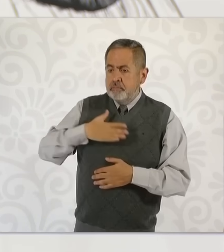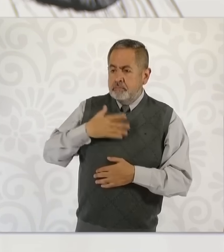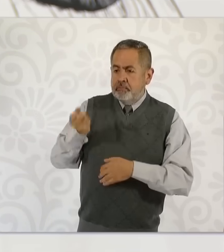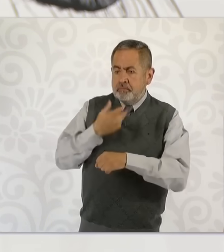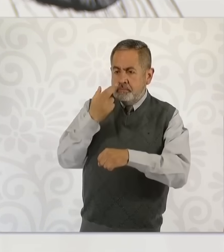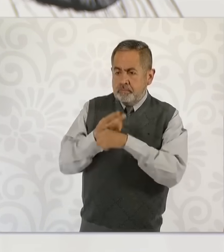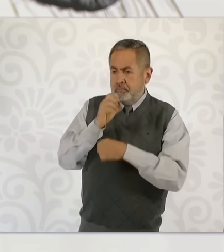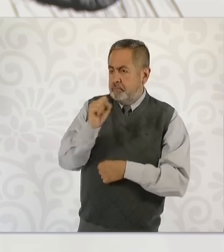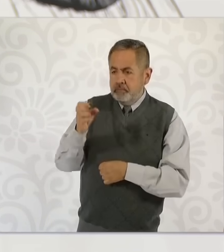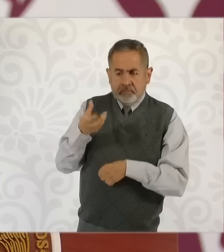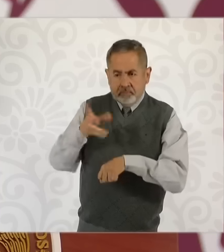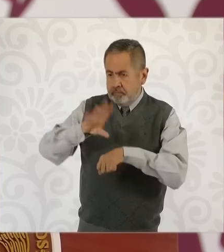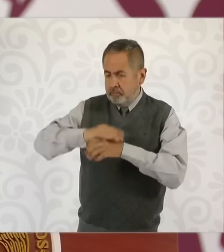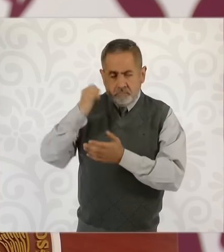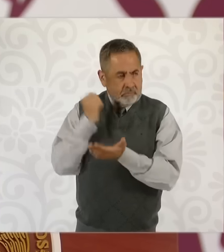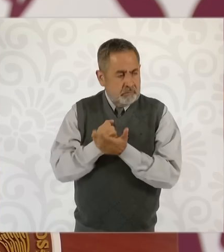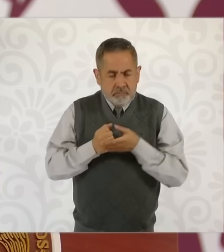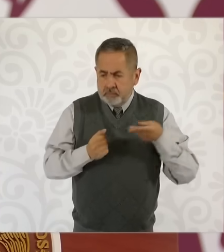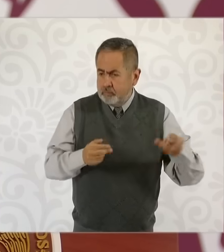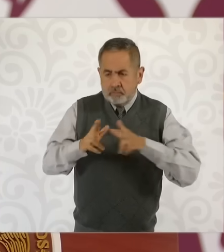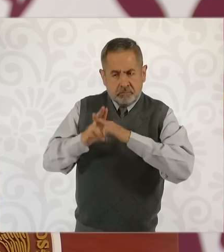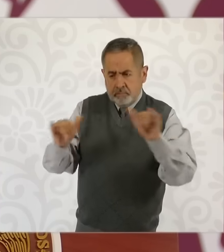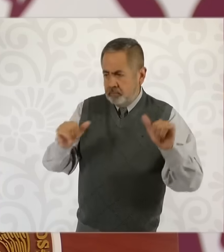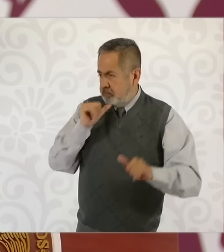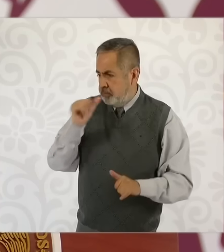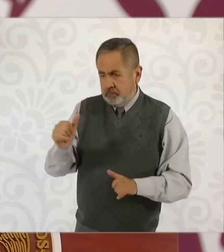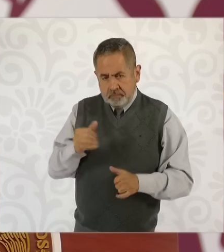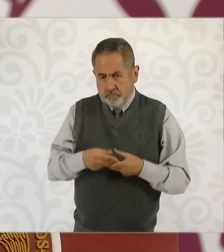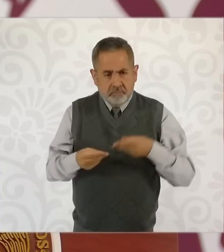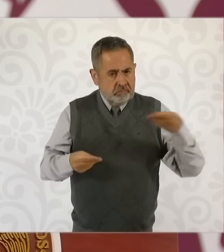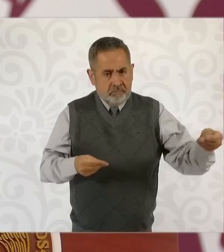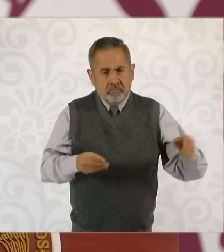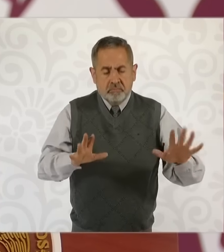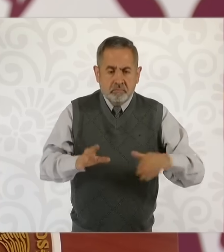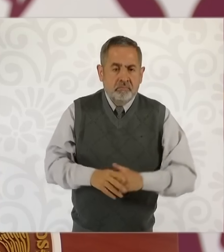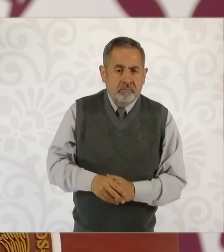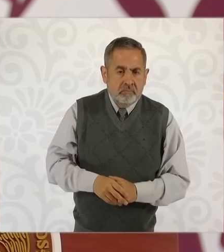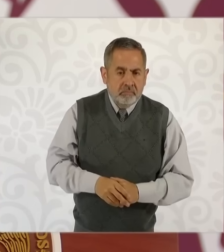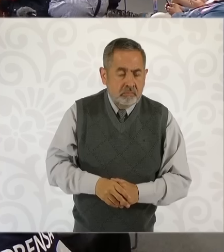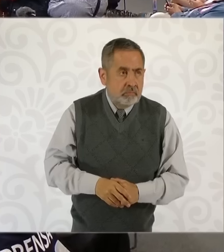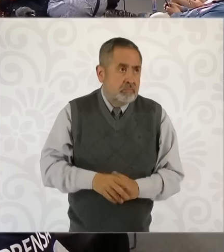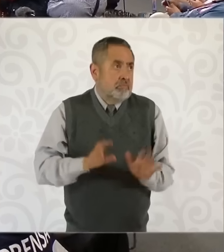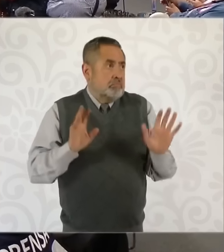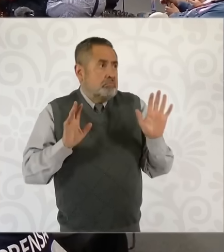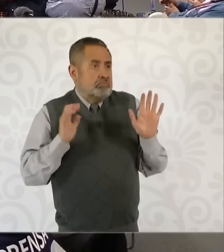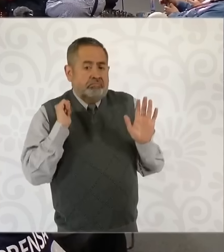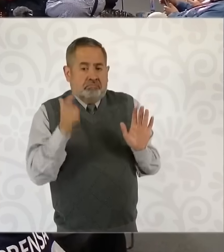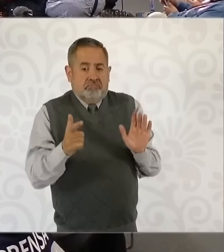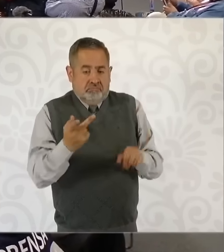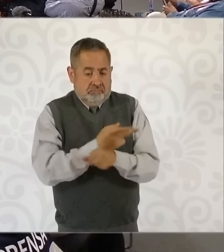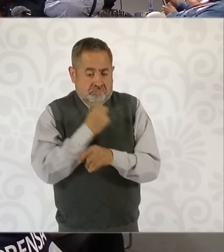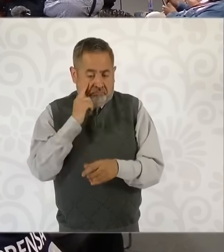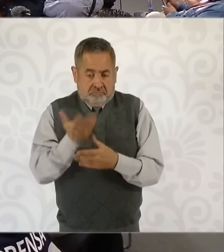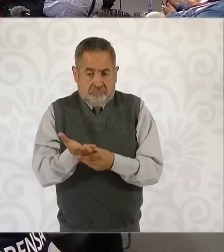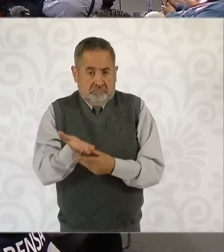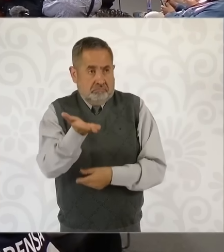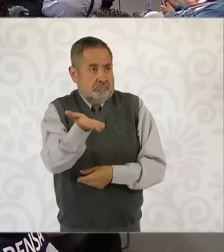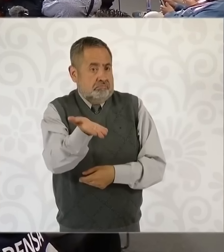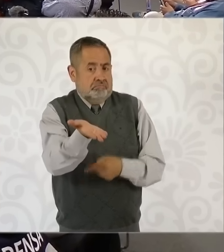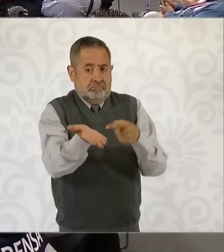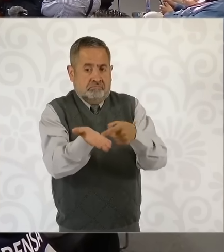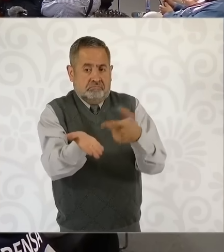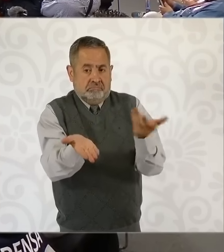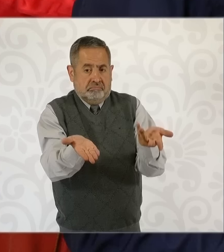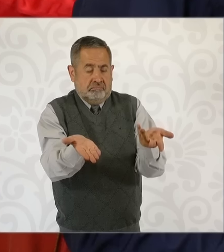ve concesiones, no se ha dado ningún permiso nuevo. Bueno, algo pasa, pero entonces es bueno que